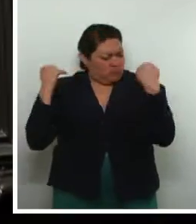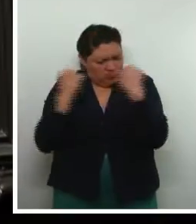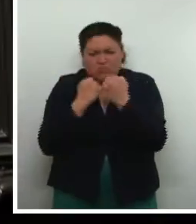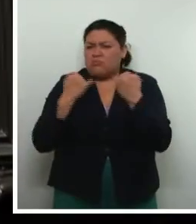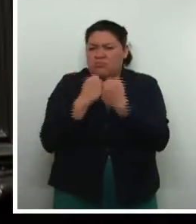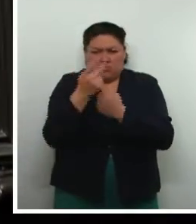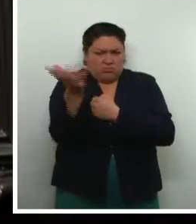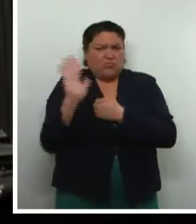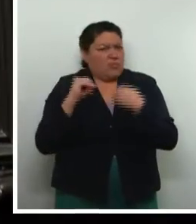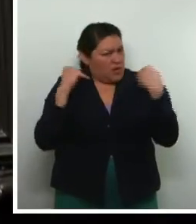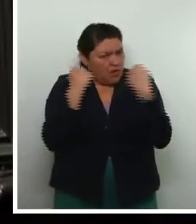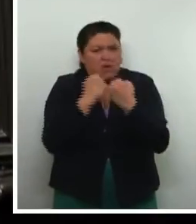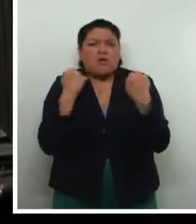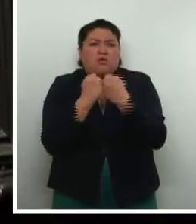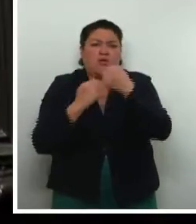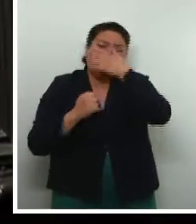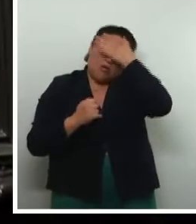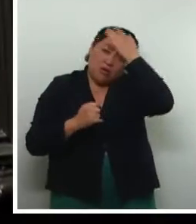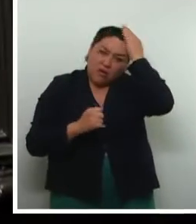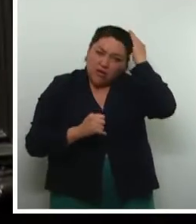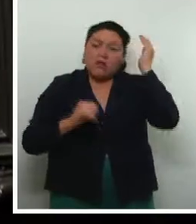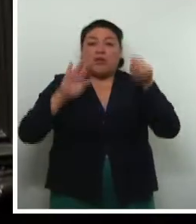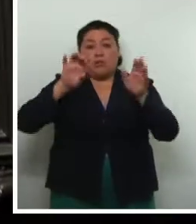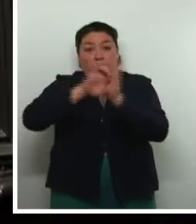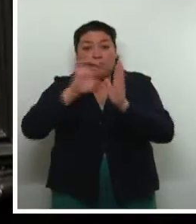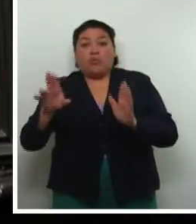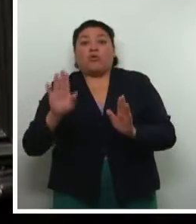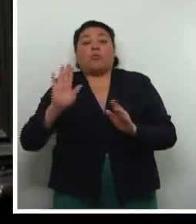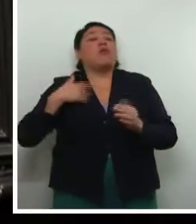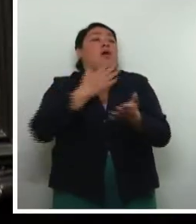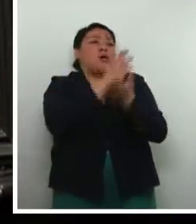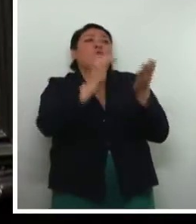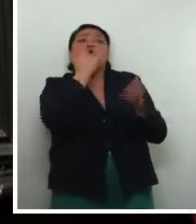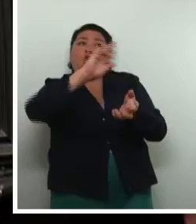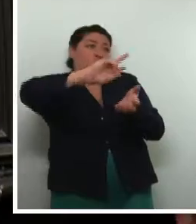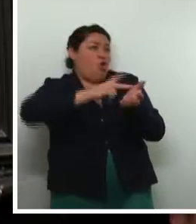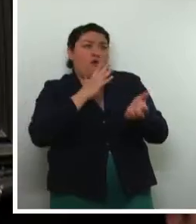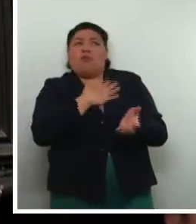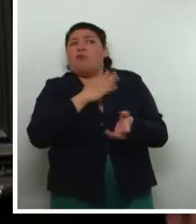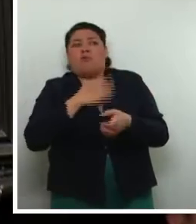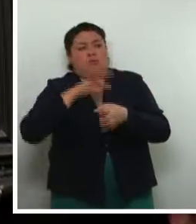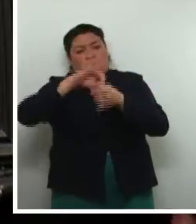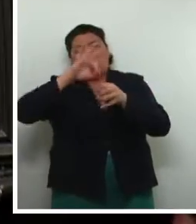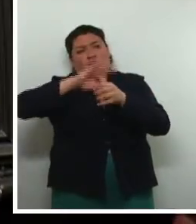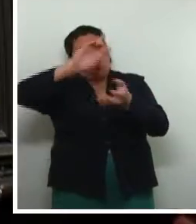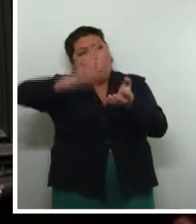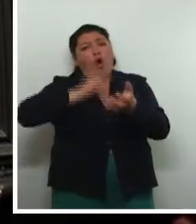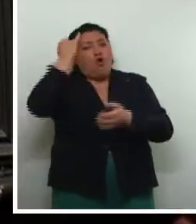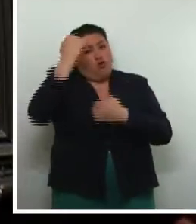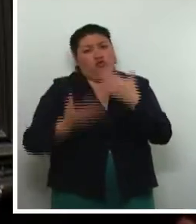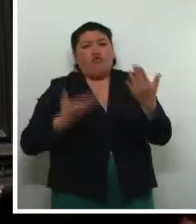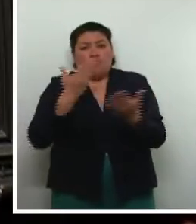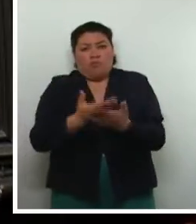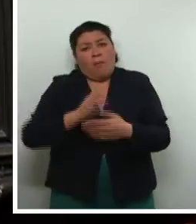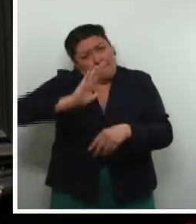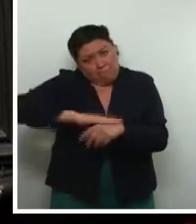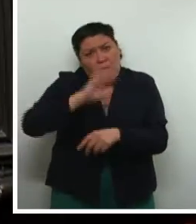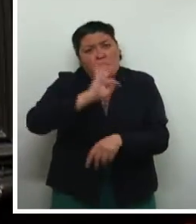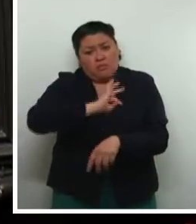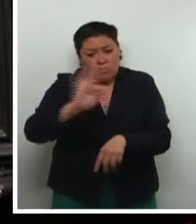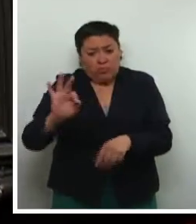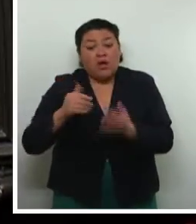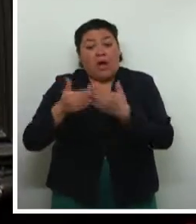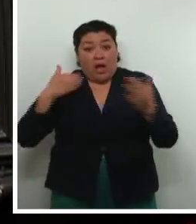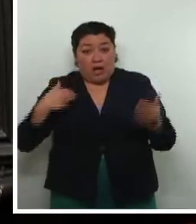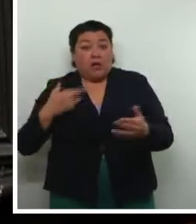Gil, o sea, que por aparte se consideren las propuestas o las reservas que